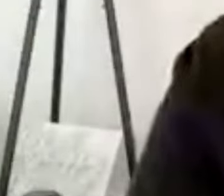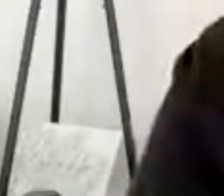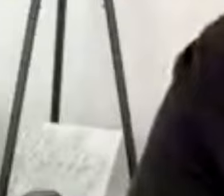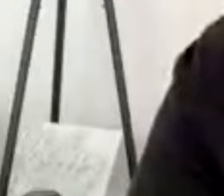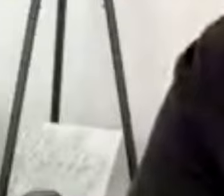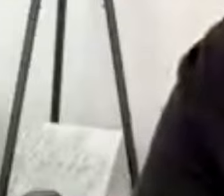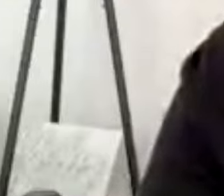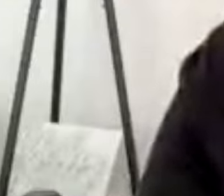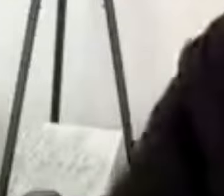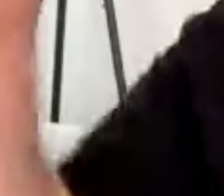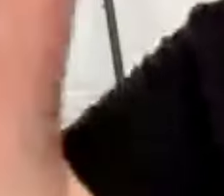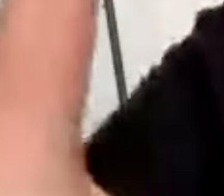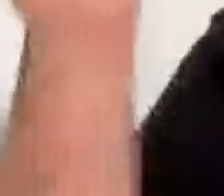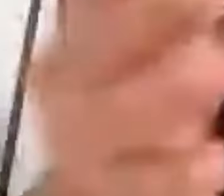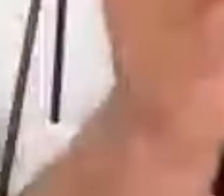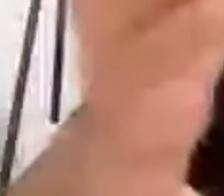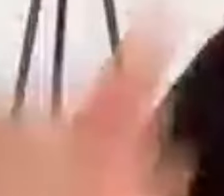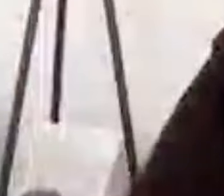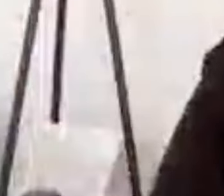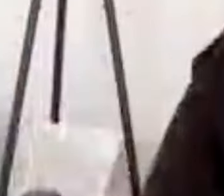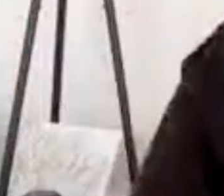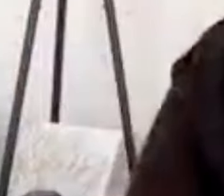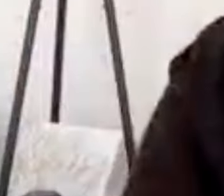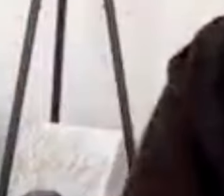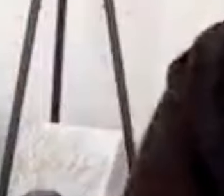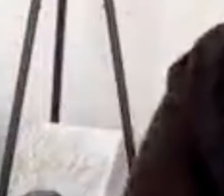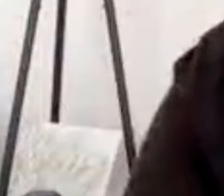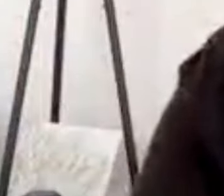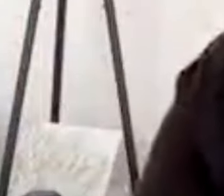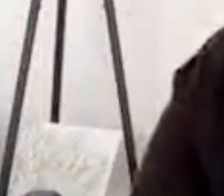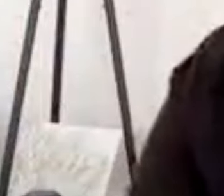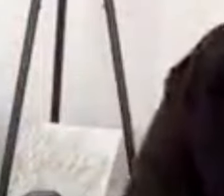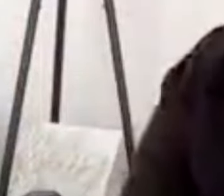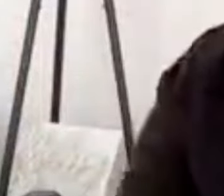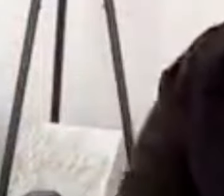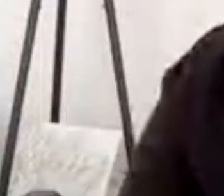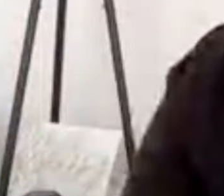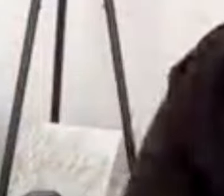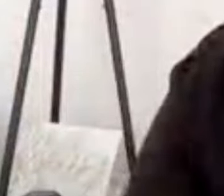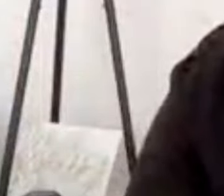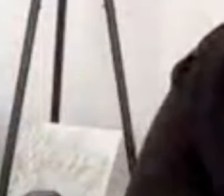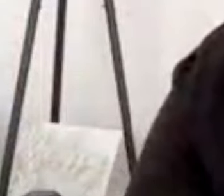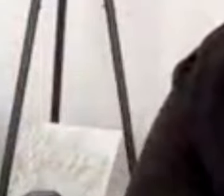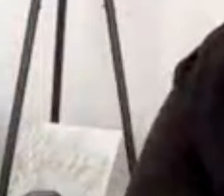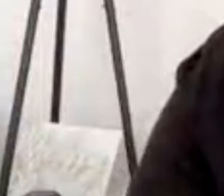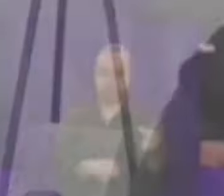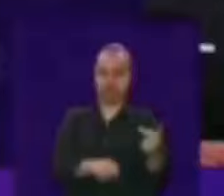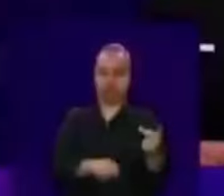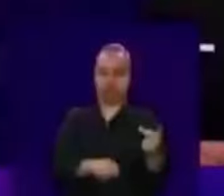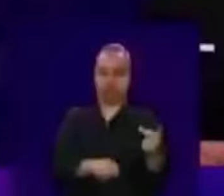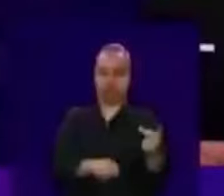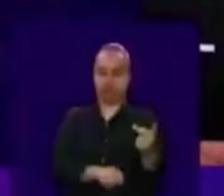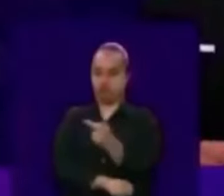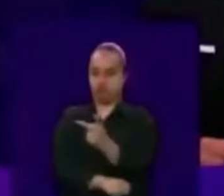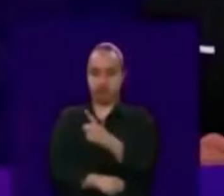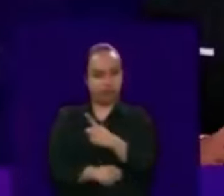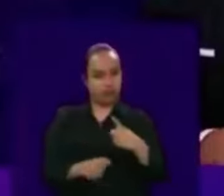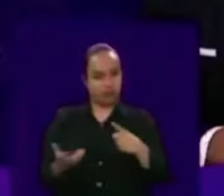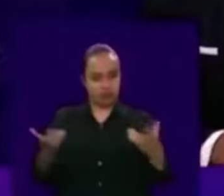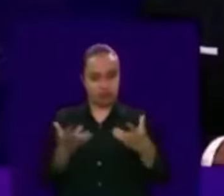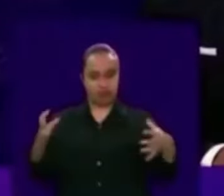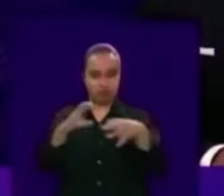Así lo dijo Clara Brugada, tremendo moquetazo políticamente hablando que le puso a Santiago Taboada. Clara